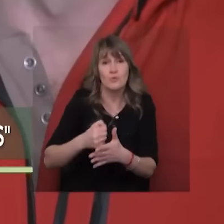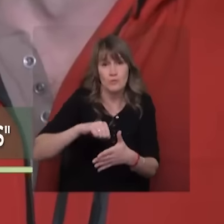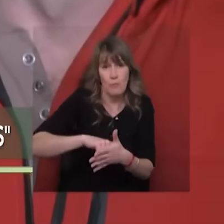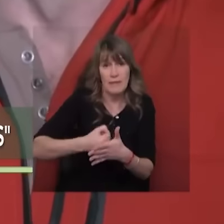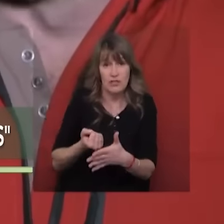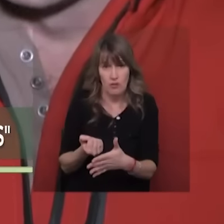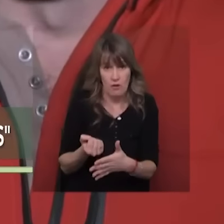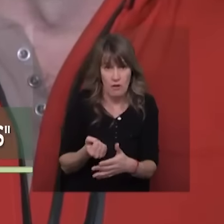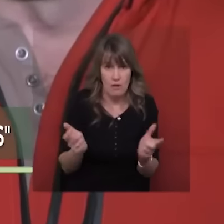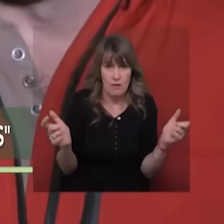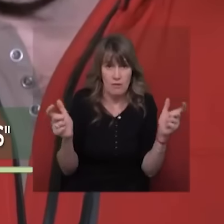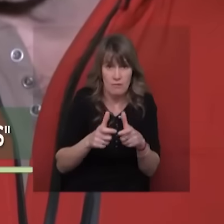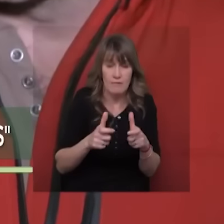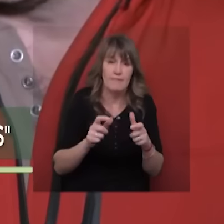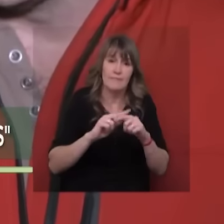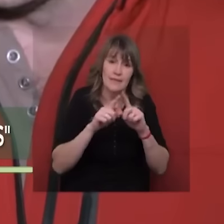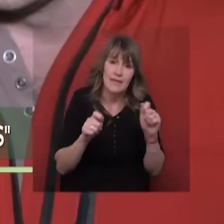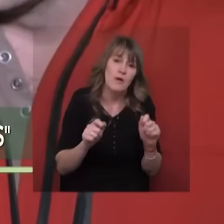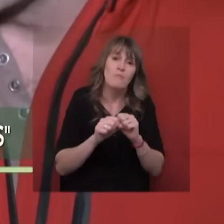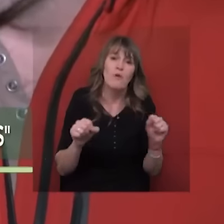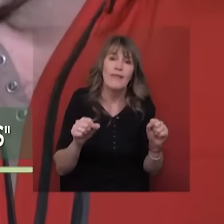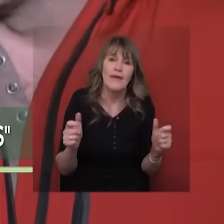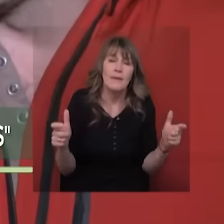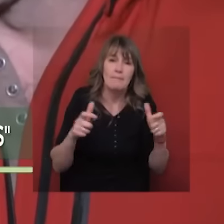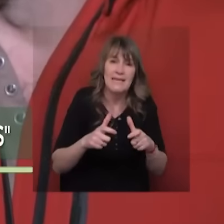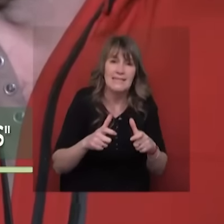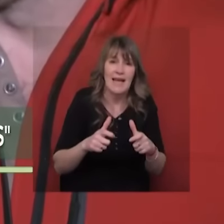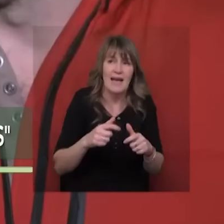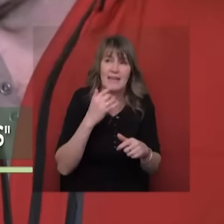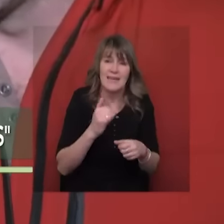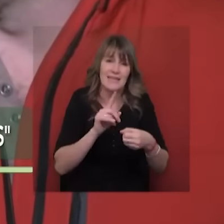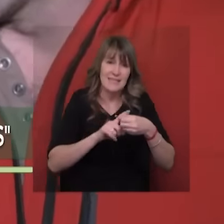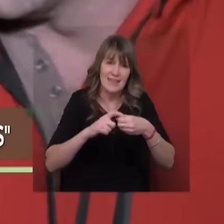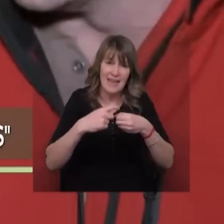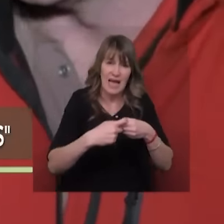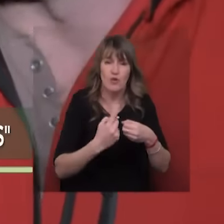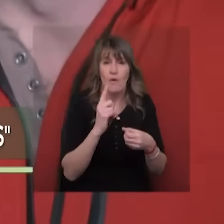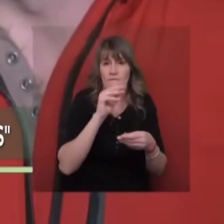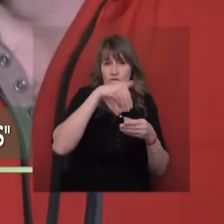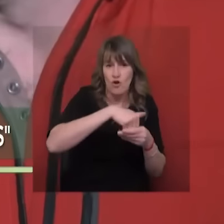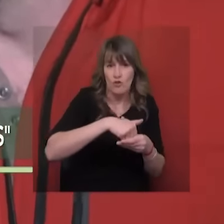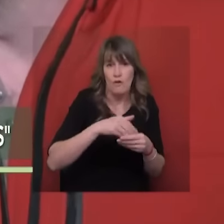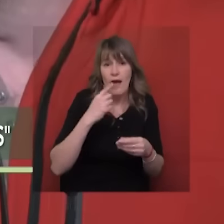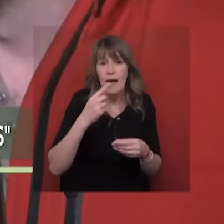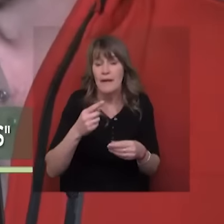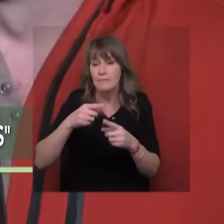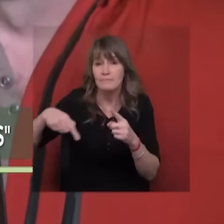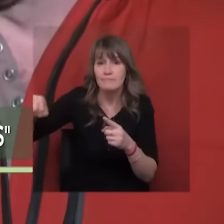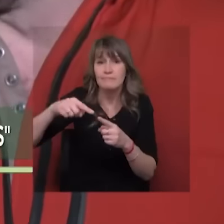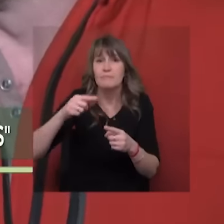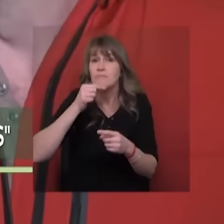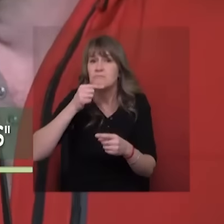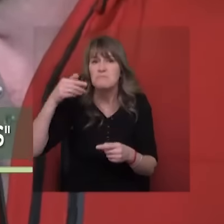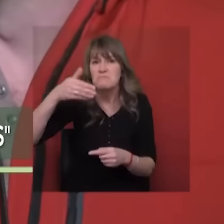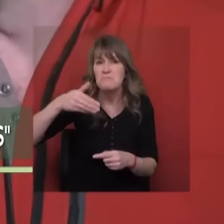dónde puede llegar la mesa representativa la mesa representativa tiene un sindicato un voto acordo de los estatutos incluyendo el sindicato policial si participara pero no van